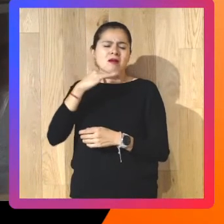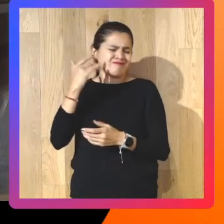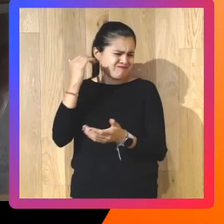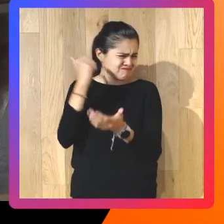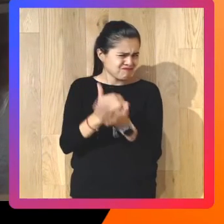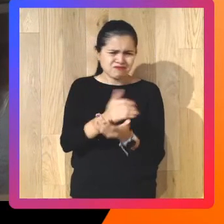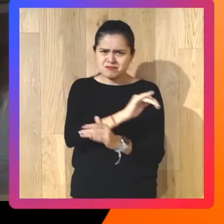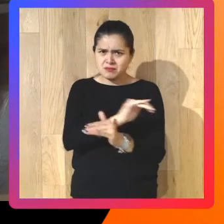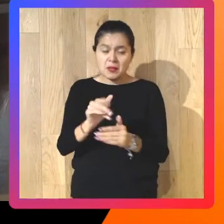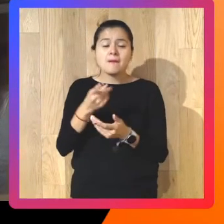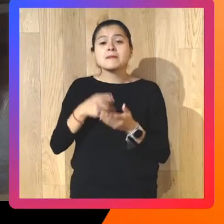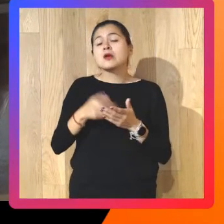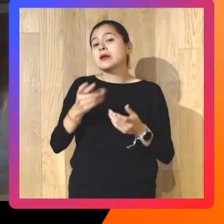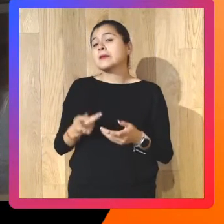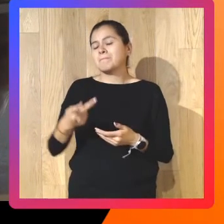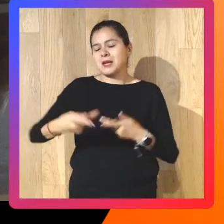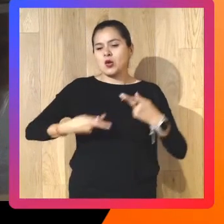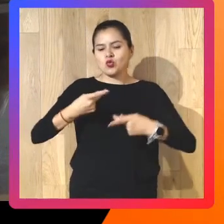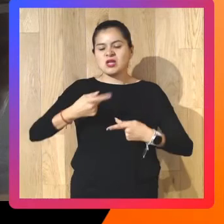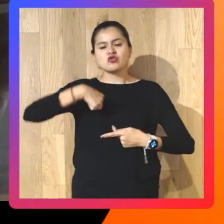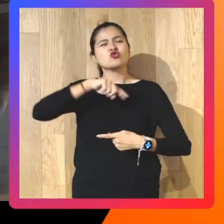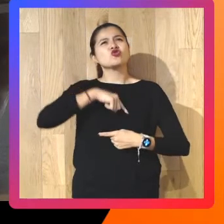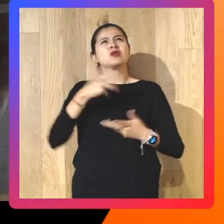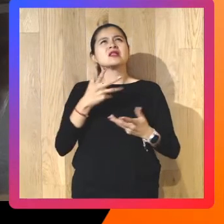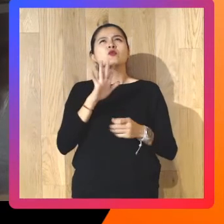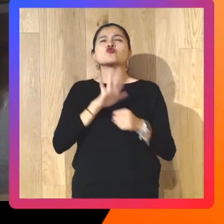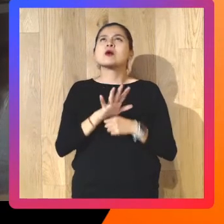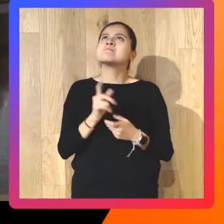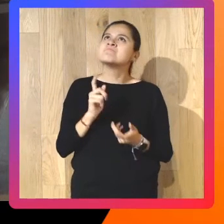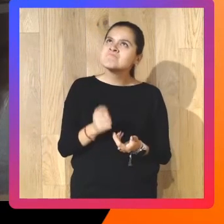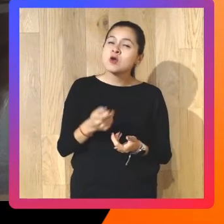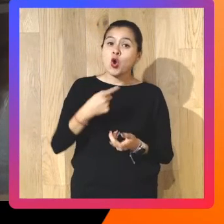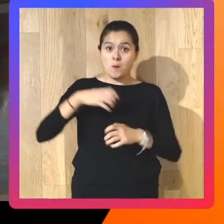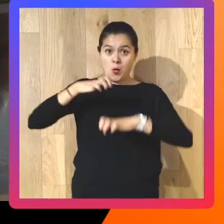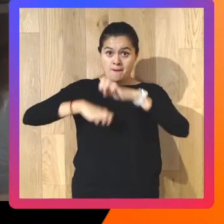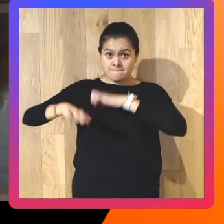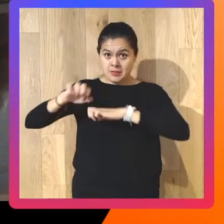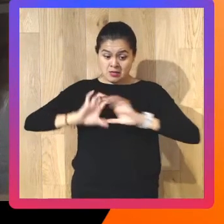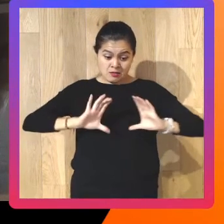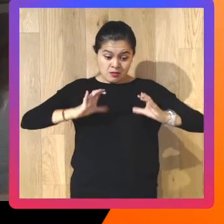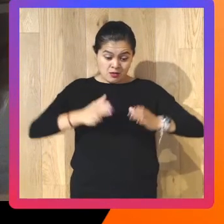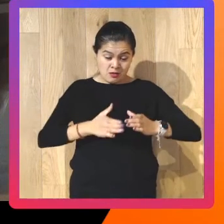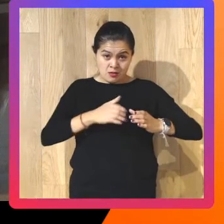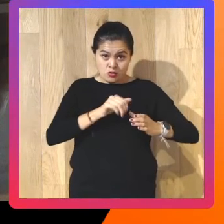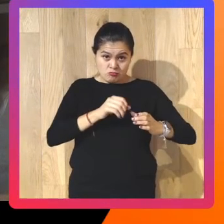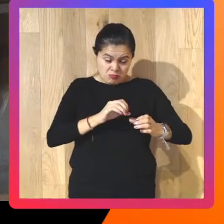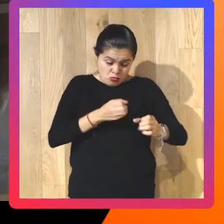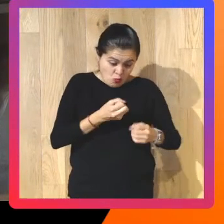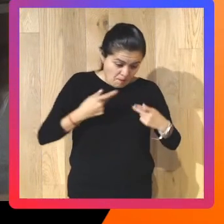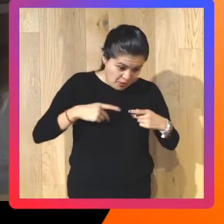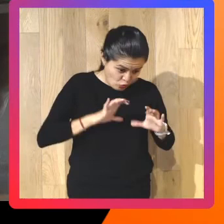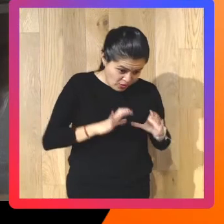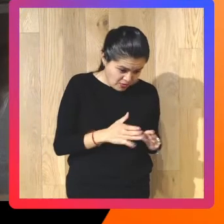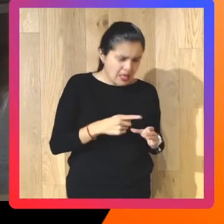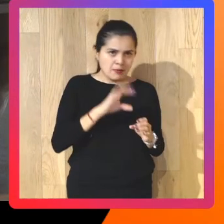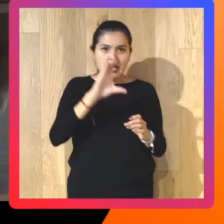más importante en la pregunta que nos hace es ¿qué nos toca a nosotros? Como empresa, desde la sociedad civil, proponer, y me da mucho gusto